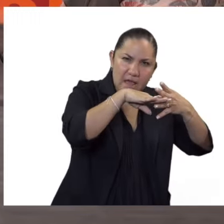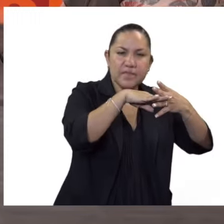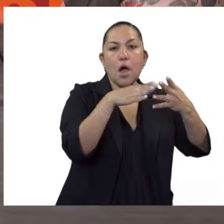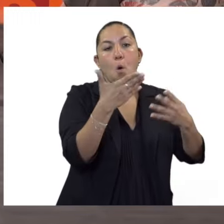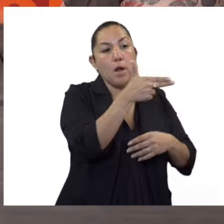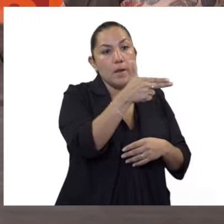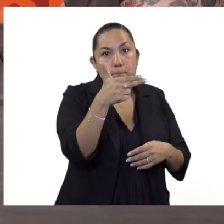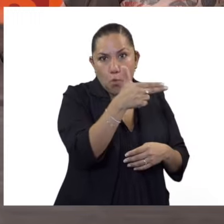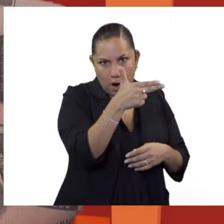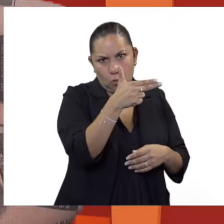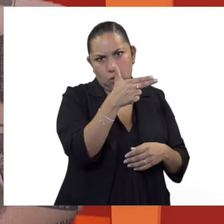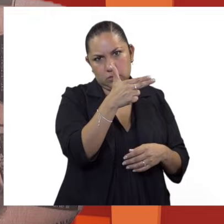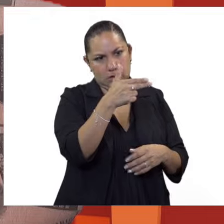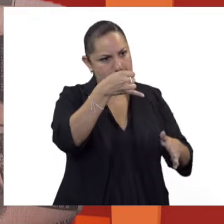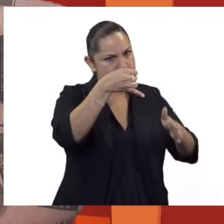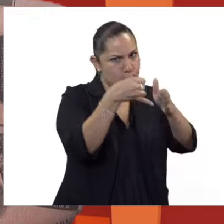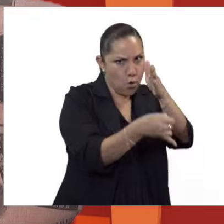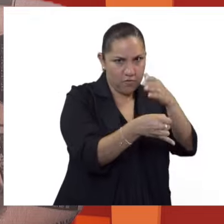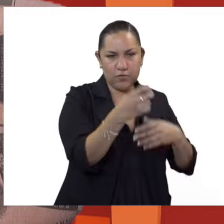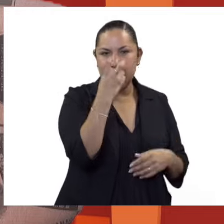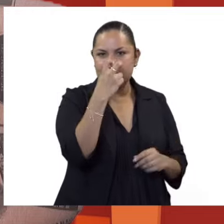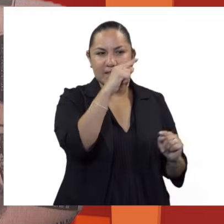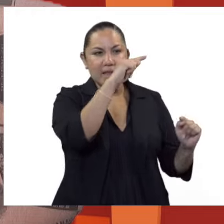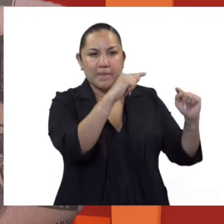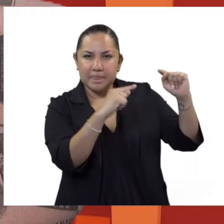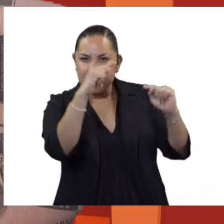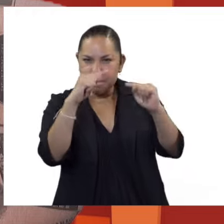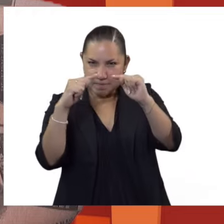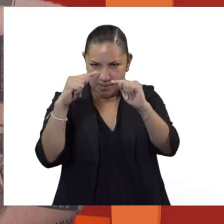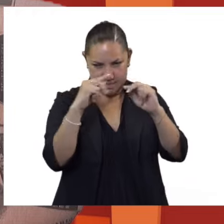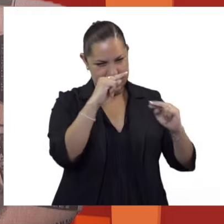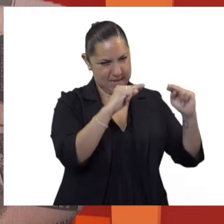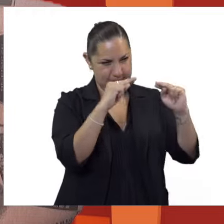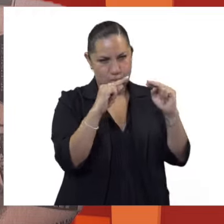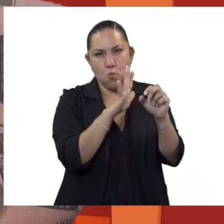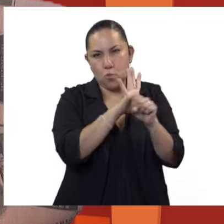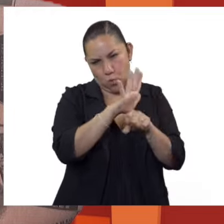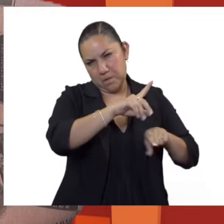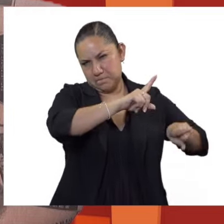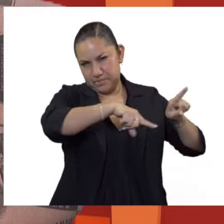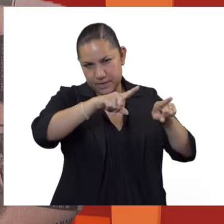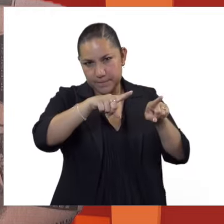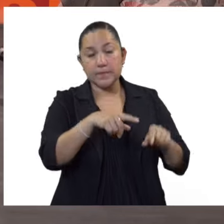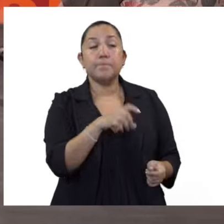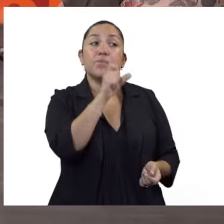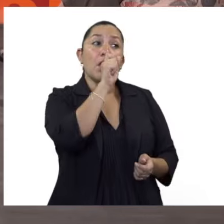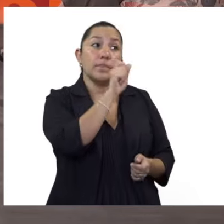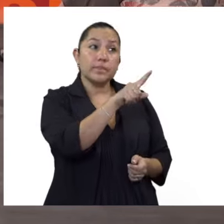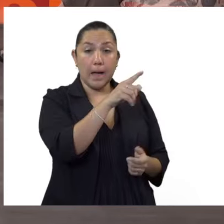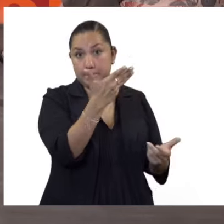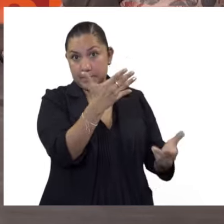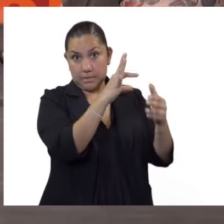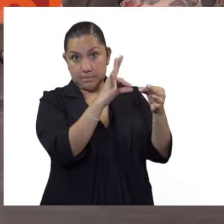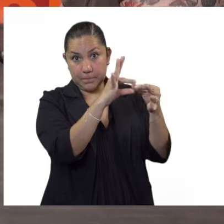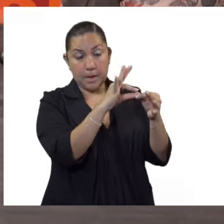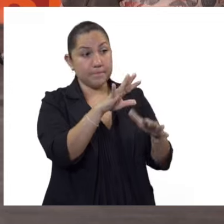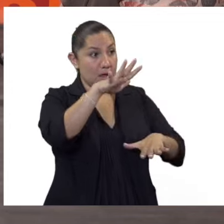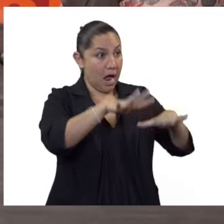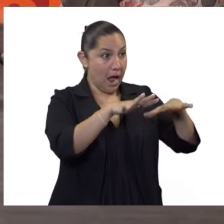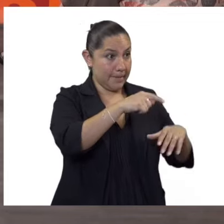hipoacusia profunda severa profunda sí Y es también importante mencionar que puede haber